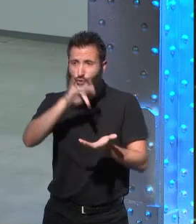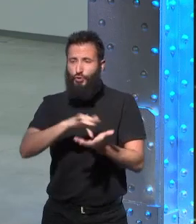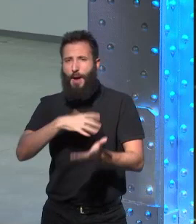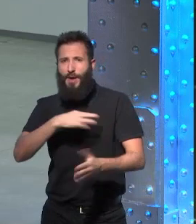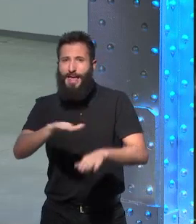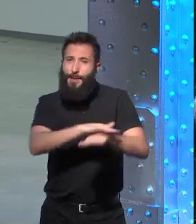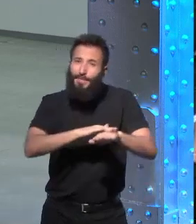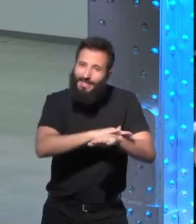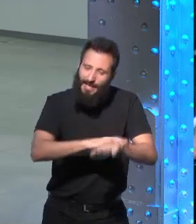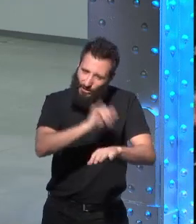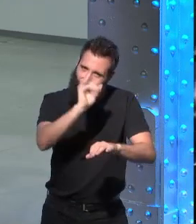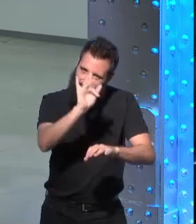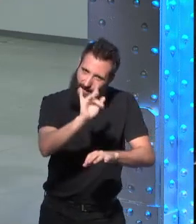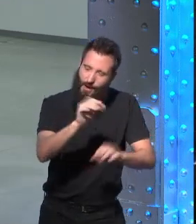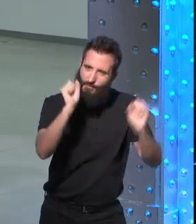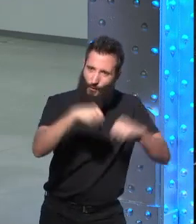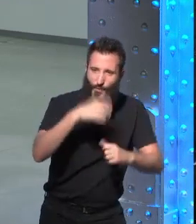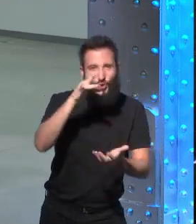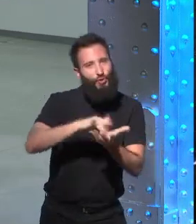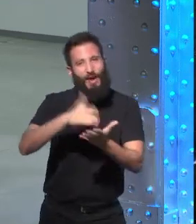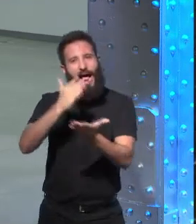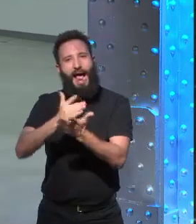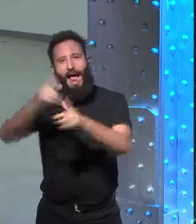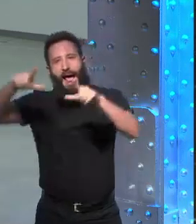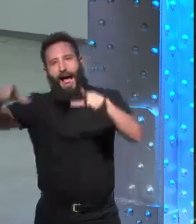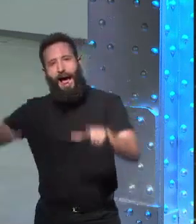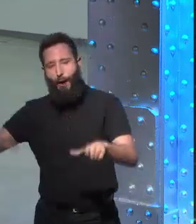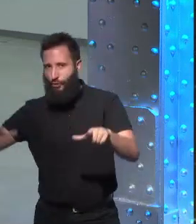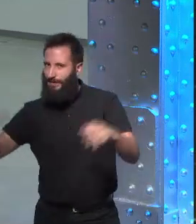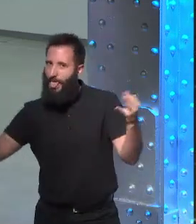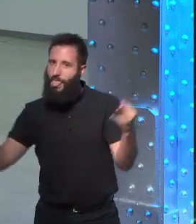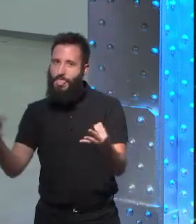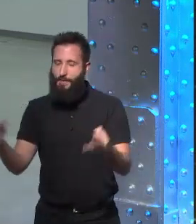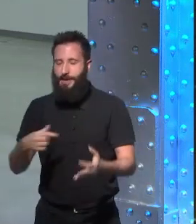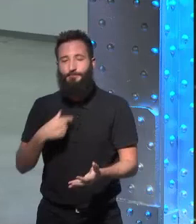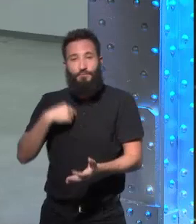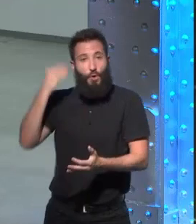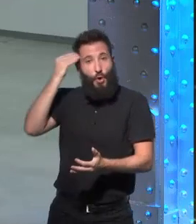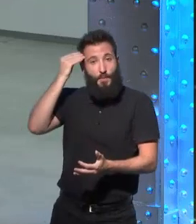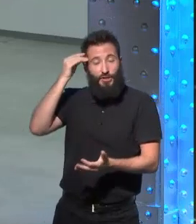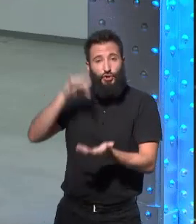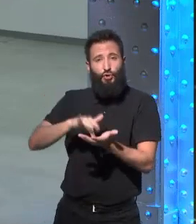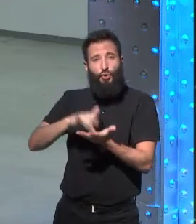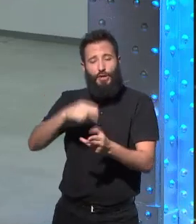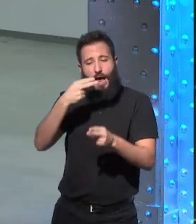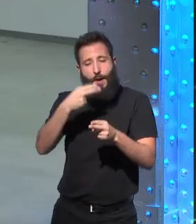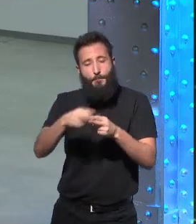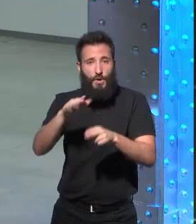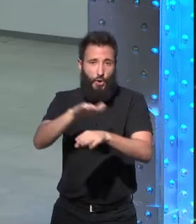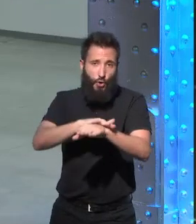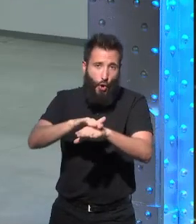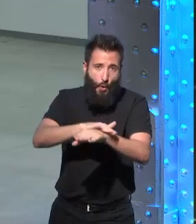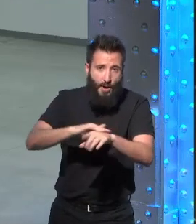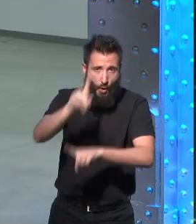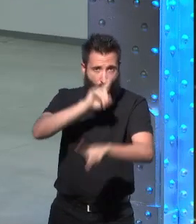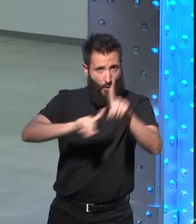haber aulas, ¿no? Julio. Bueno, yo creo que no es solo un problema del gobierno, yo creo que es un problema de todos